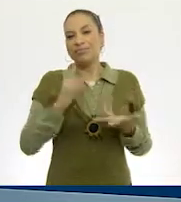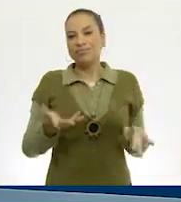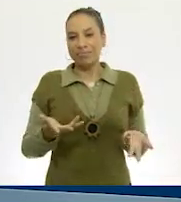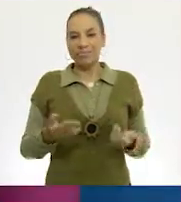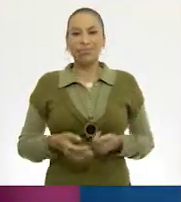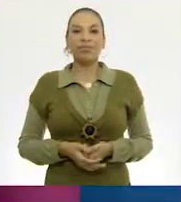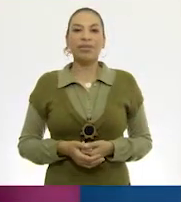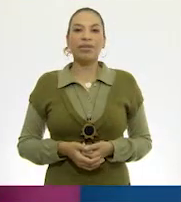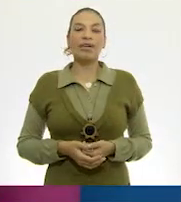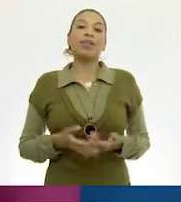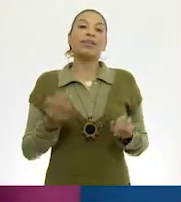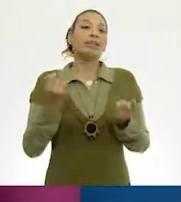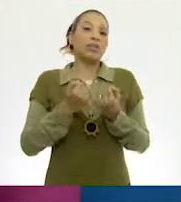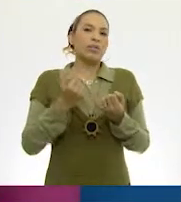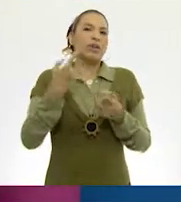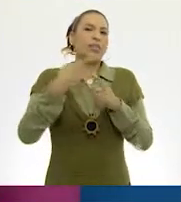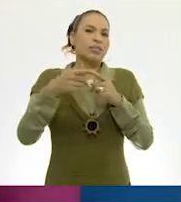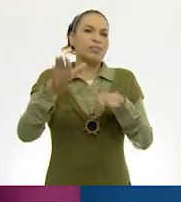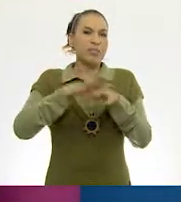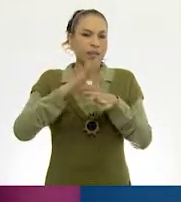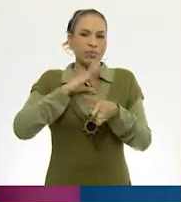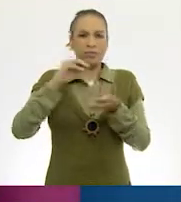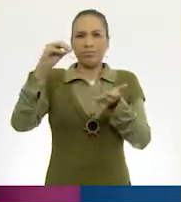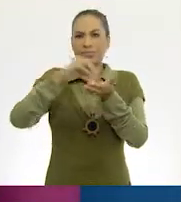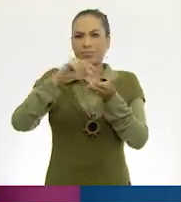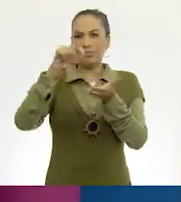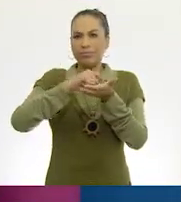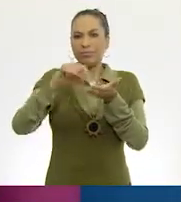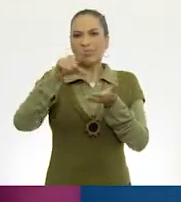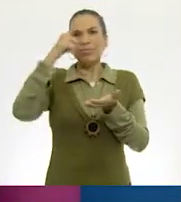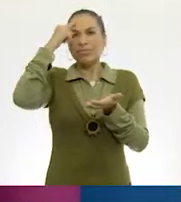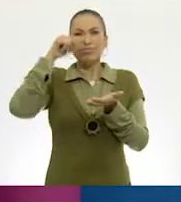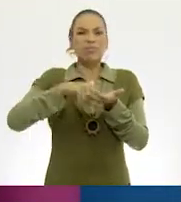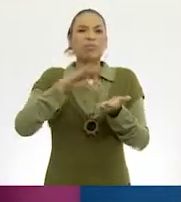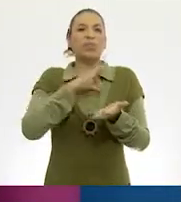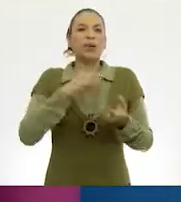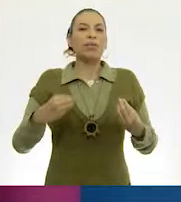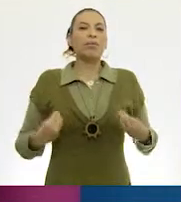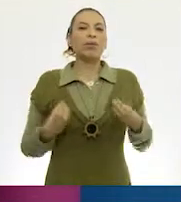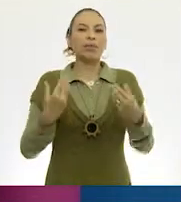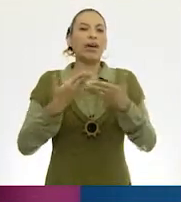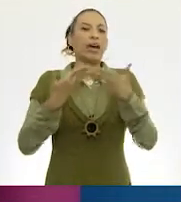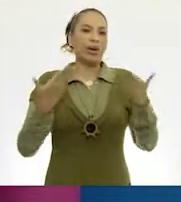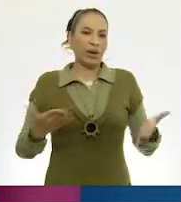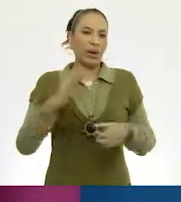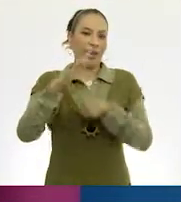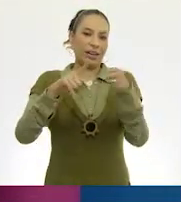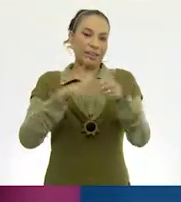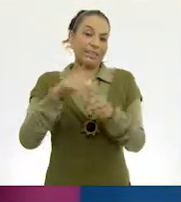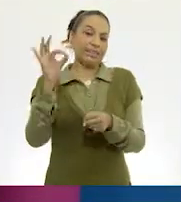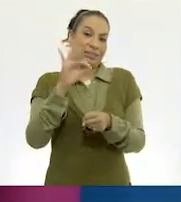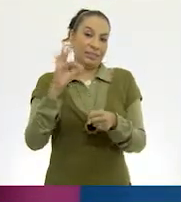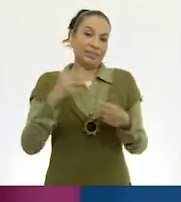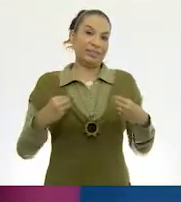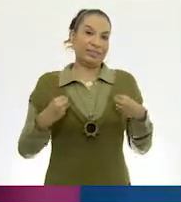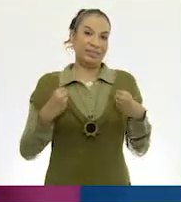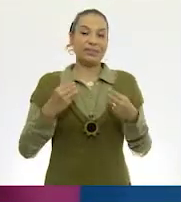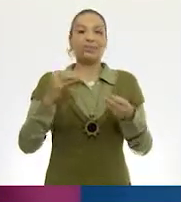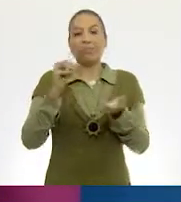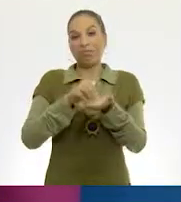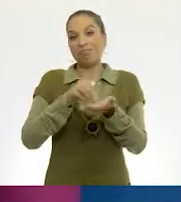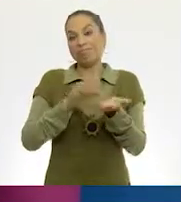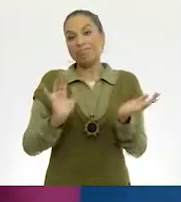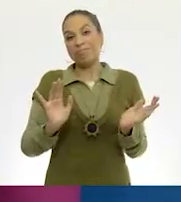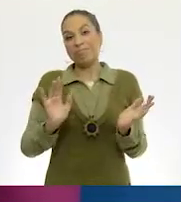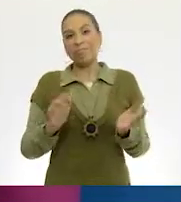Muy bien. Y pues también no estaría de más que pusieran ahí ellos cómo creen que podrían vivir en este momento estos animales de existir aún.